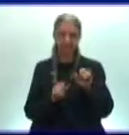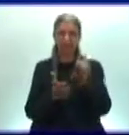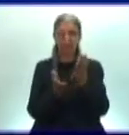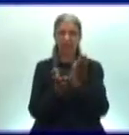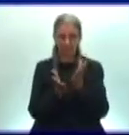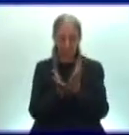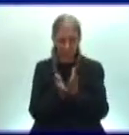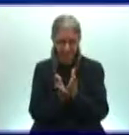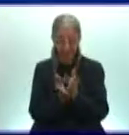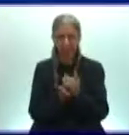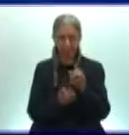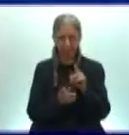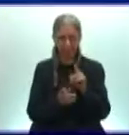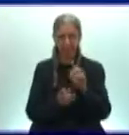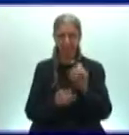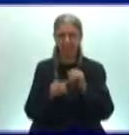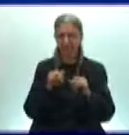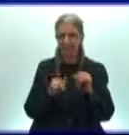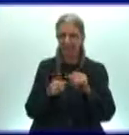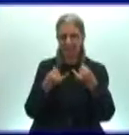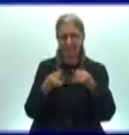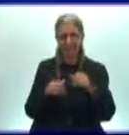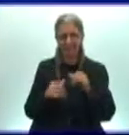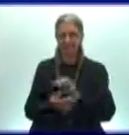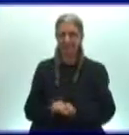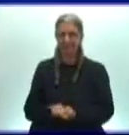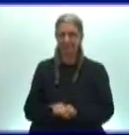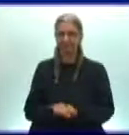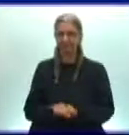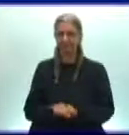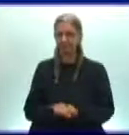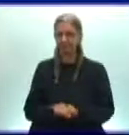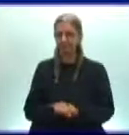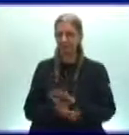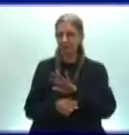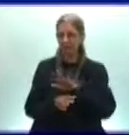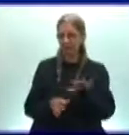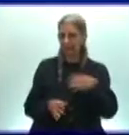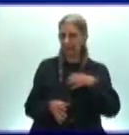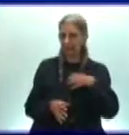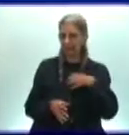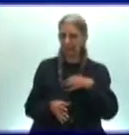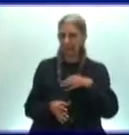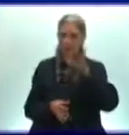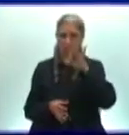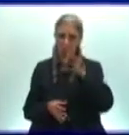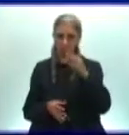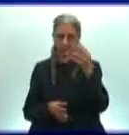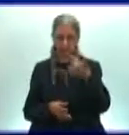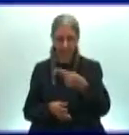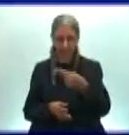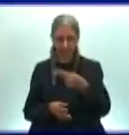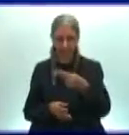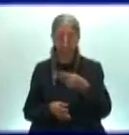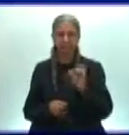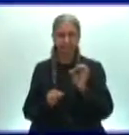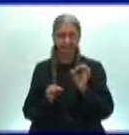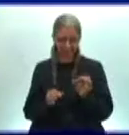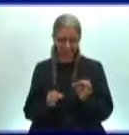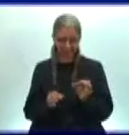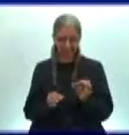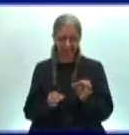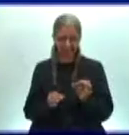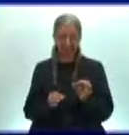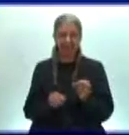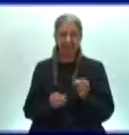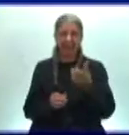posteriormente en el trabajo independiente. Ahora bien, si tiene 8 protones en el núcleo y ya sabemos que los átomos son eléctricamente